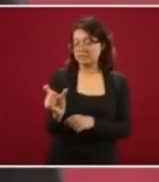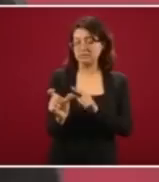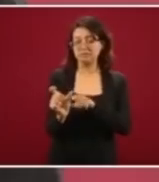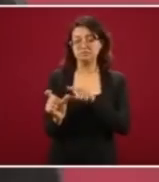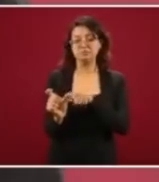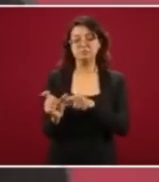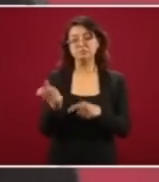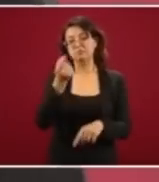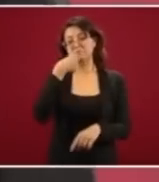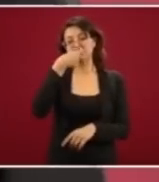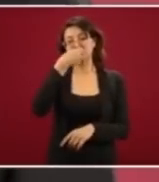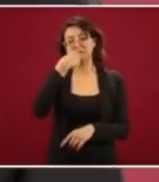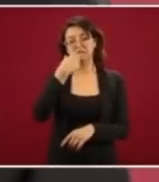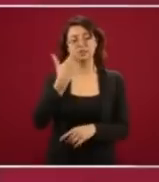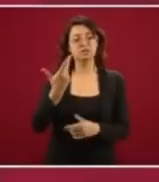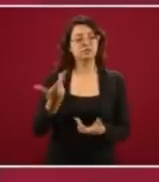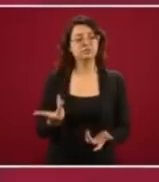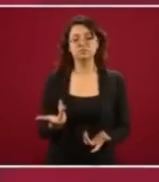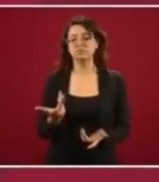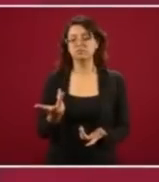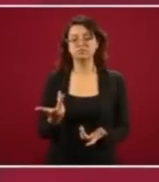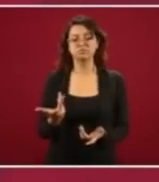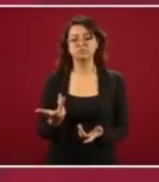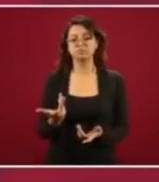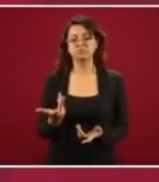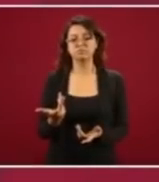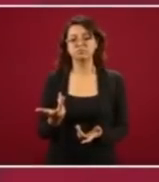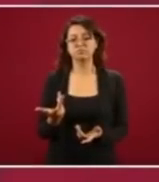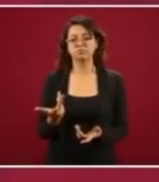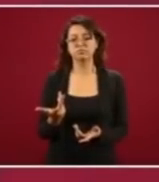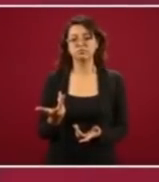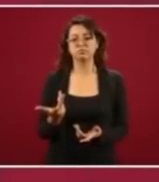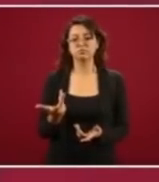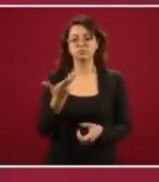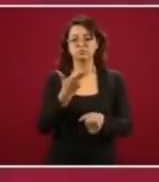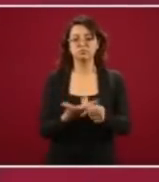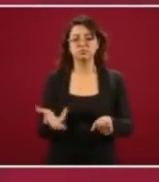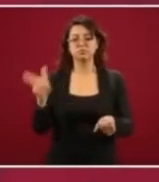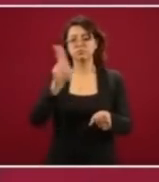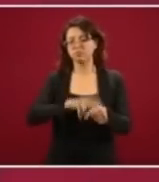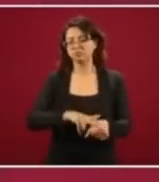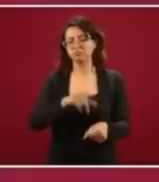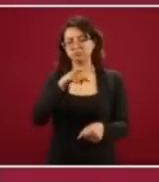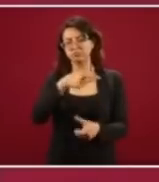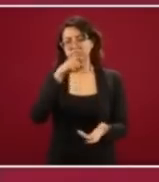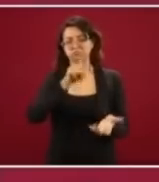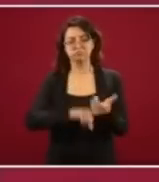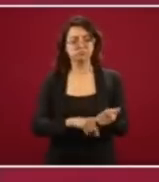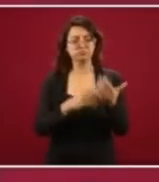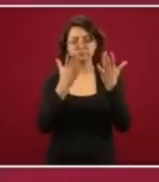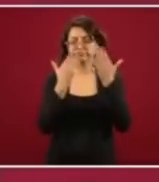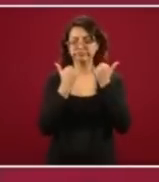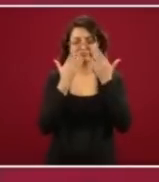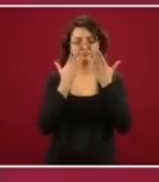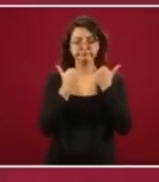que no lo tienen en un hospital, ellos